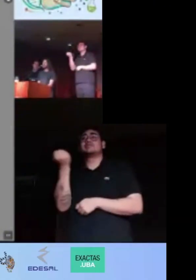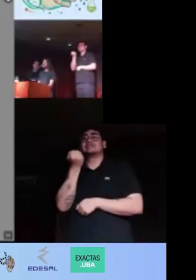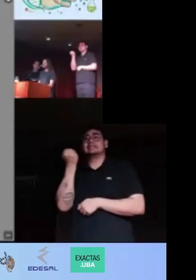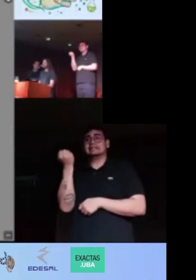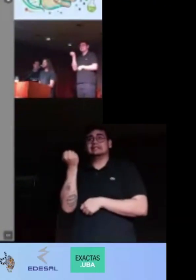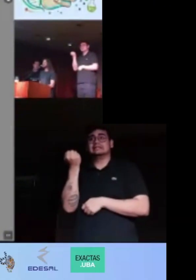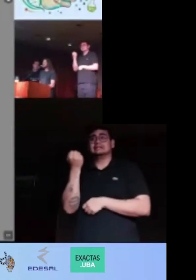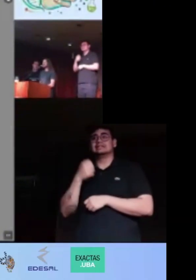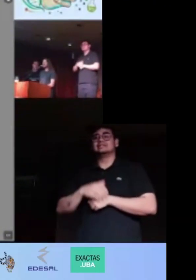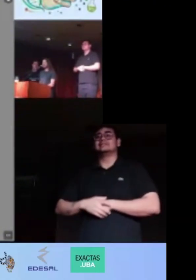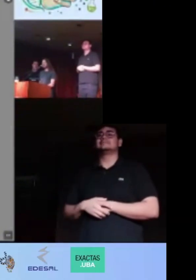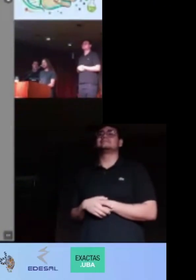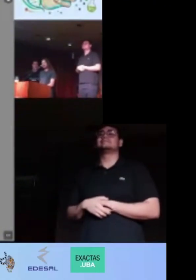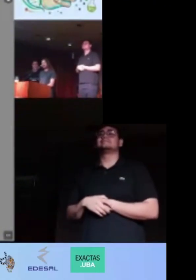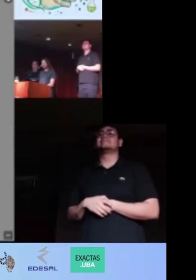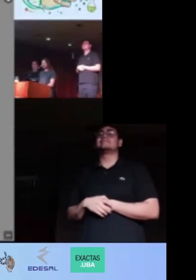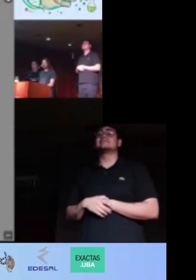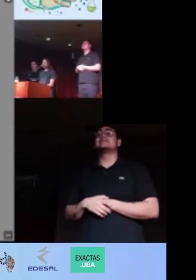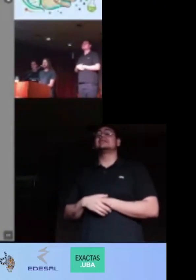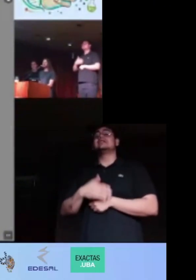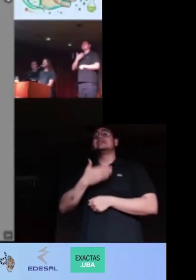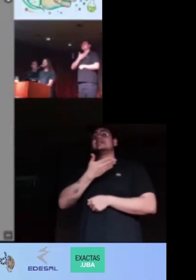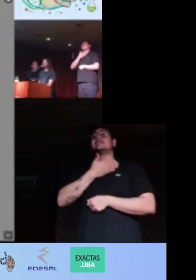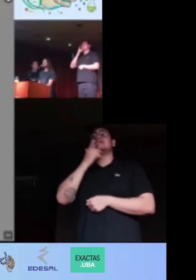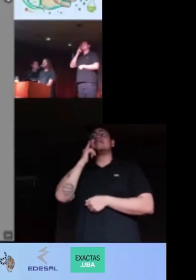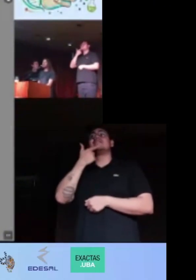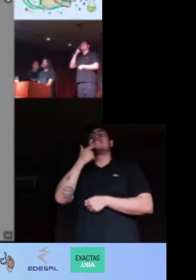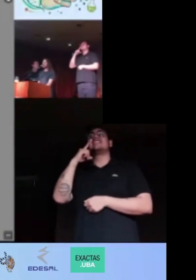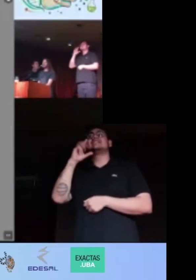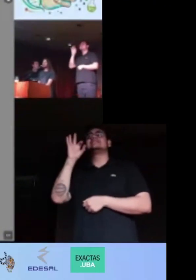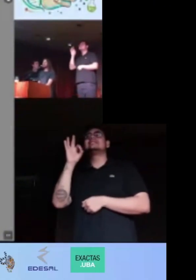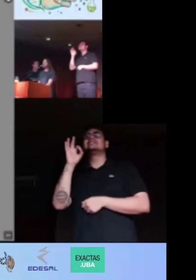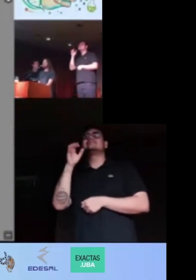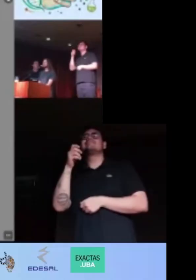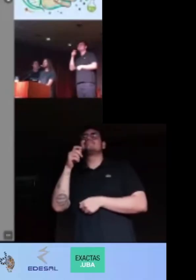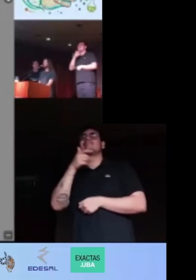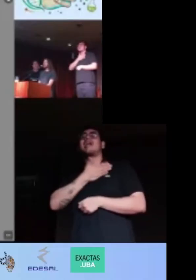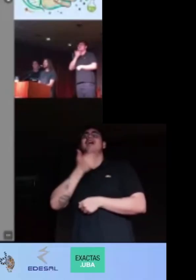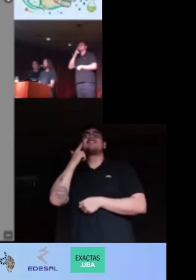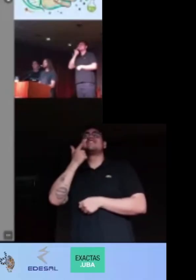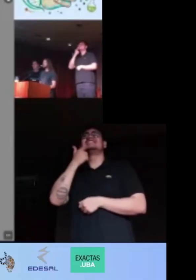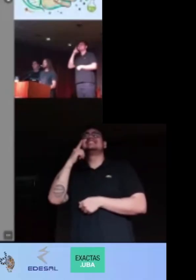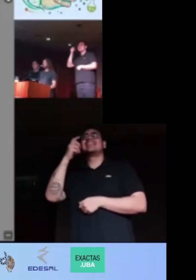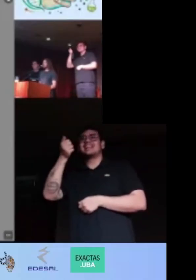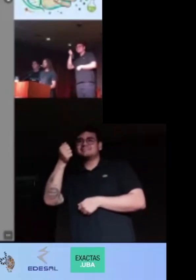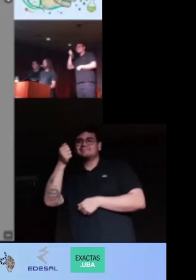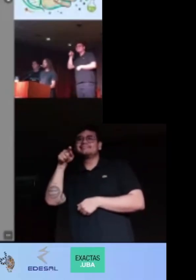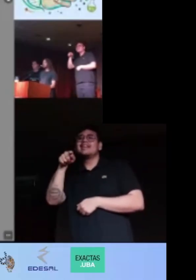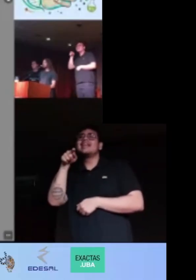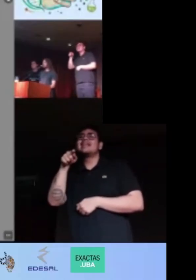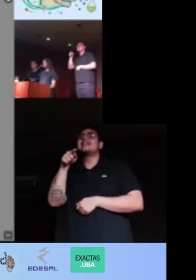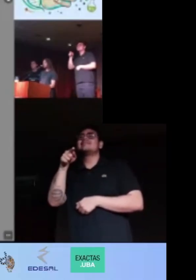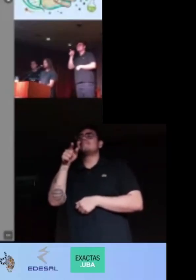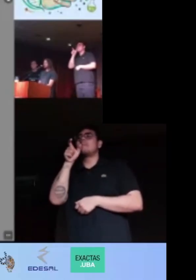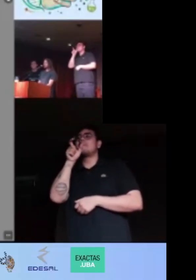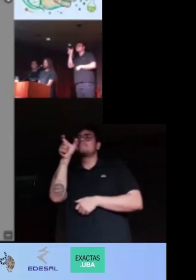la física no ha estado tan metida en el caso. No tenemos tanto vocabulario amplio